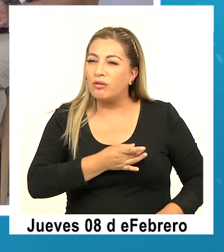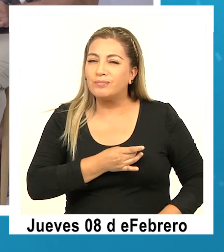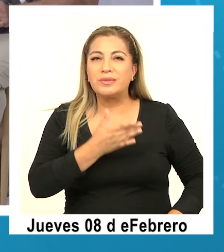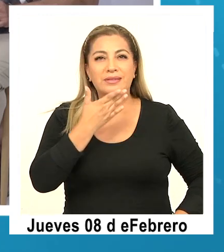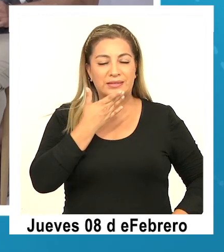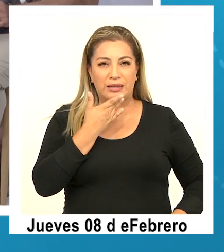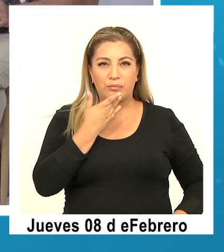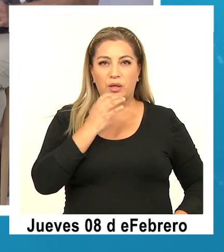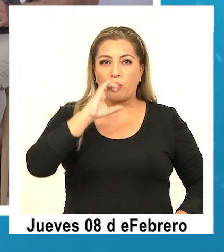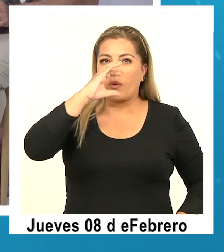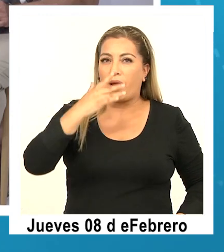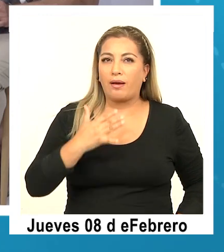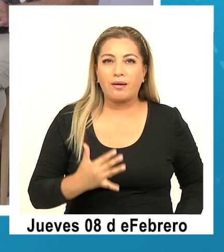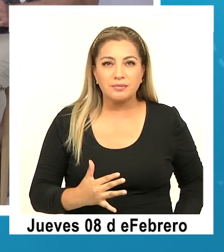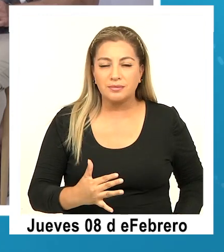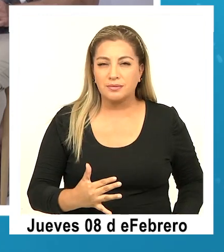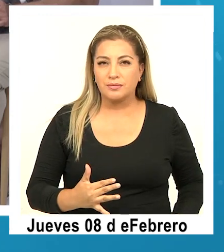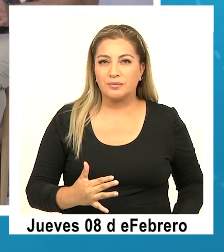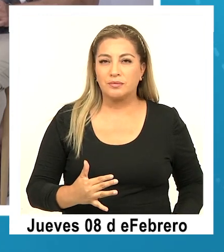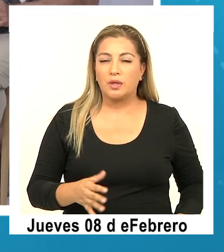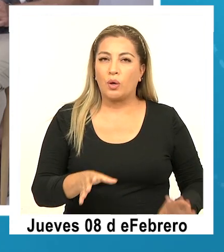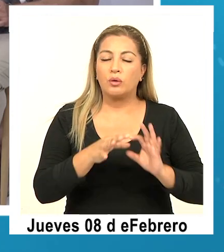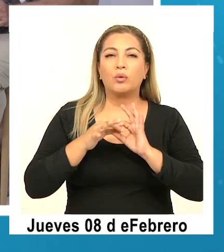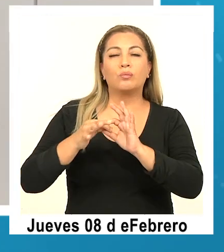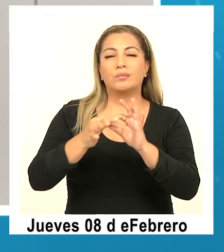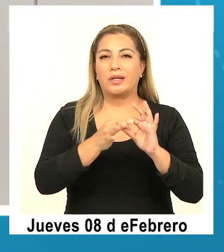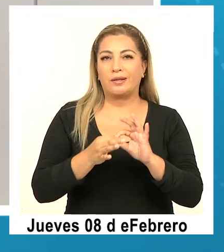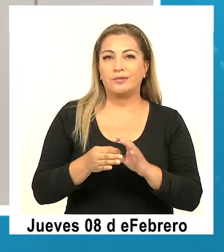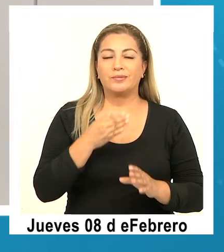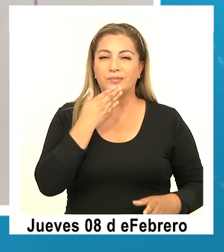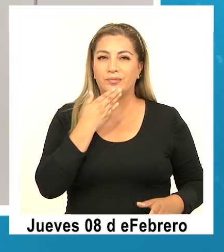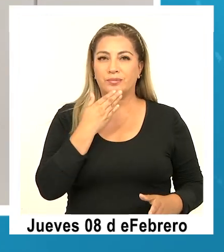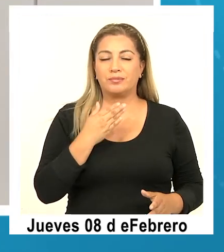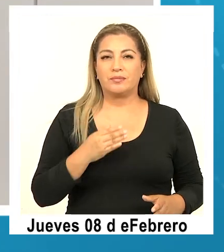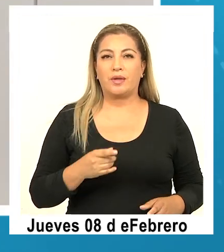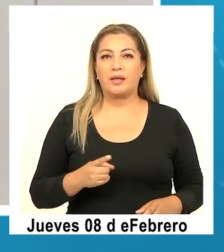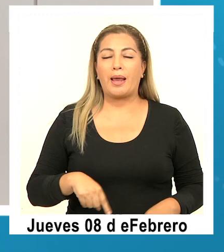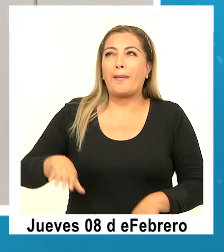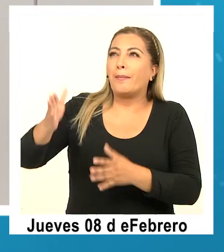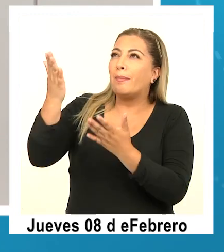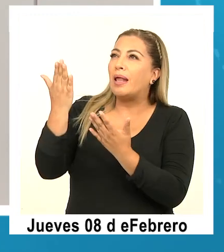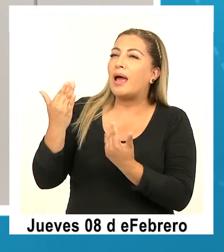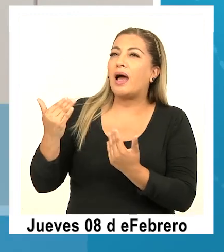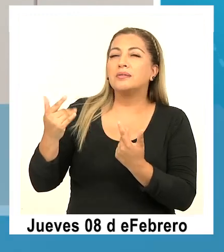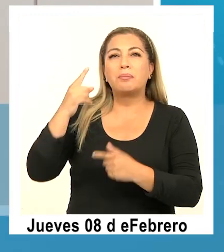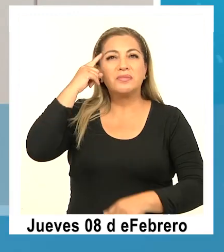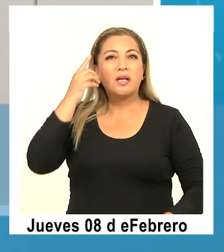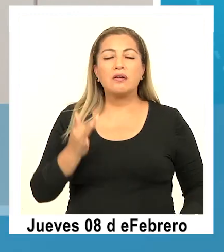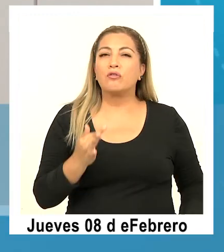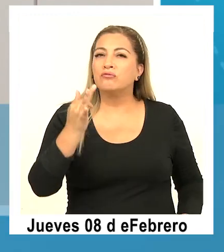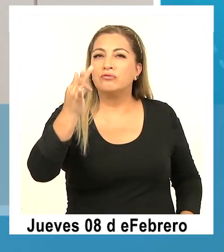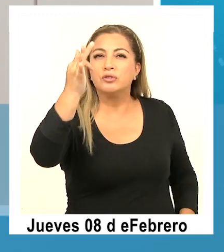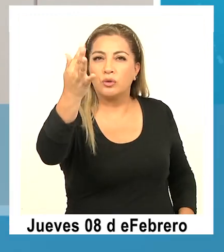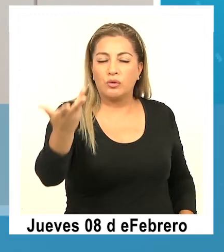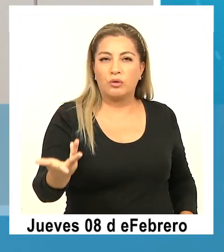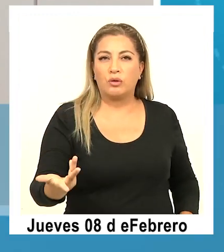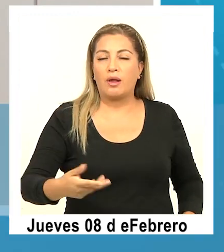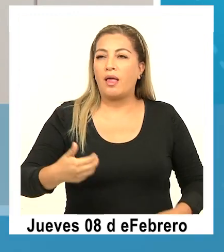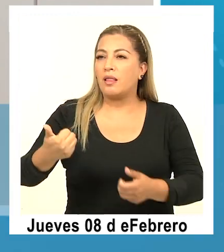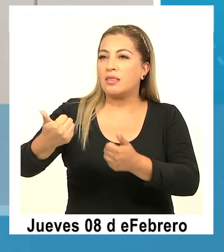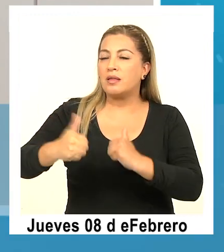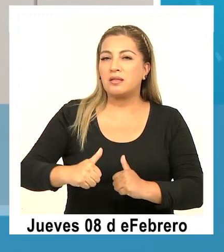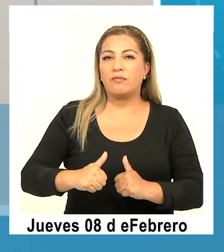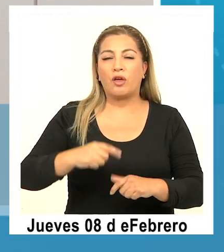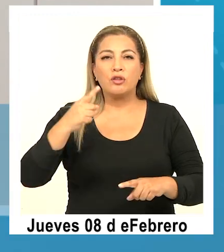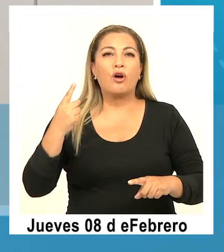ser también una característica que nos unamos también en la esperanza, en el futuro, en lo que significa el desafío de